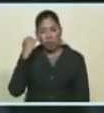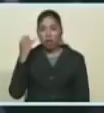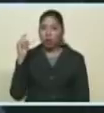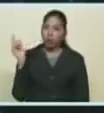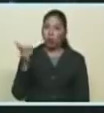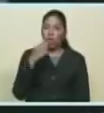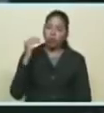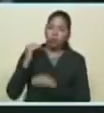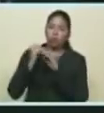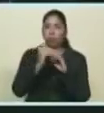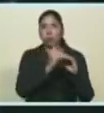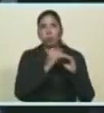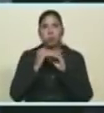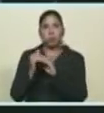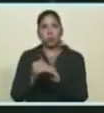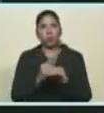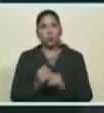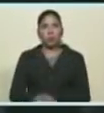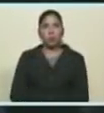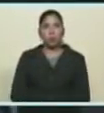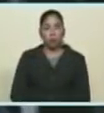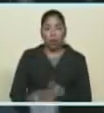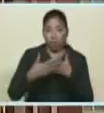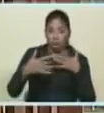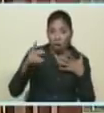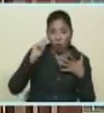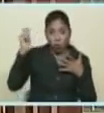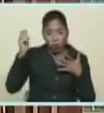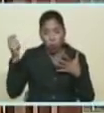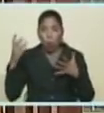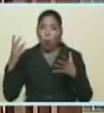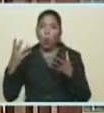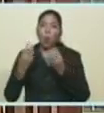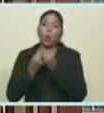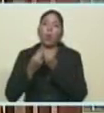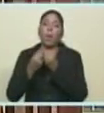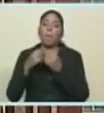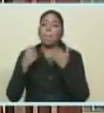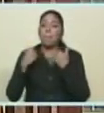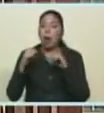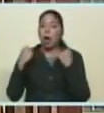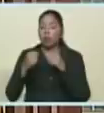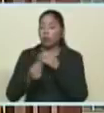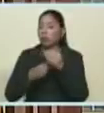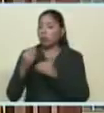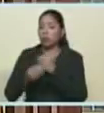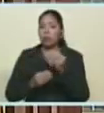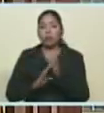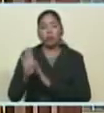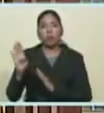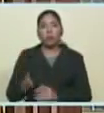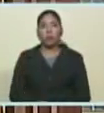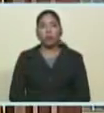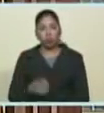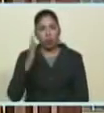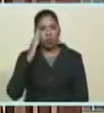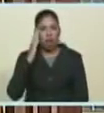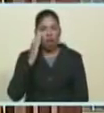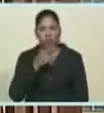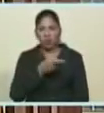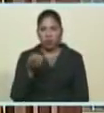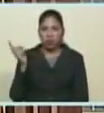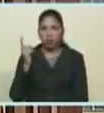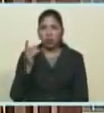solo concepto, práctico, teórico y práctico. Porque por lo general siempre, ustedes saben, hubo la contradicción entre